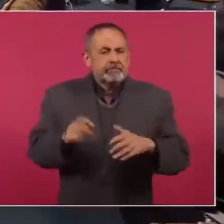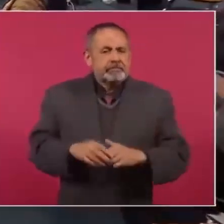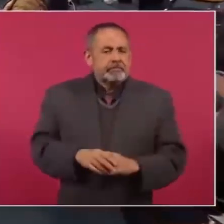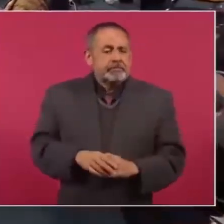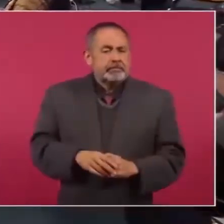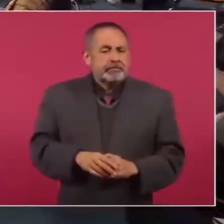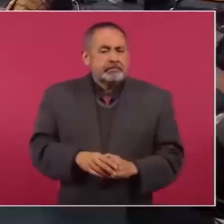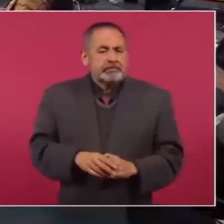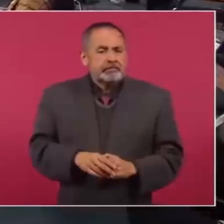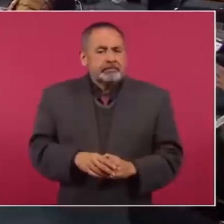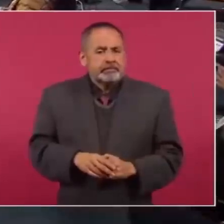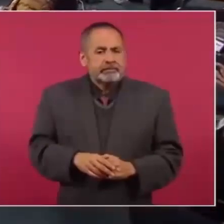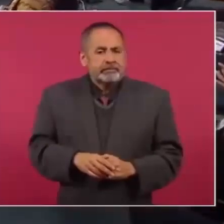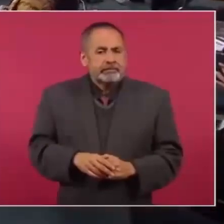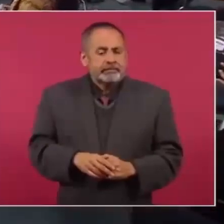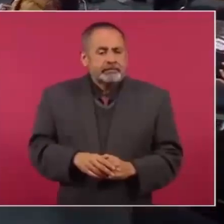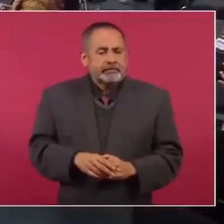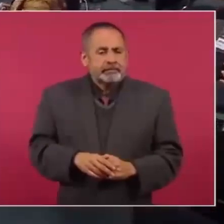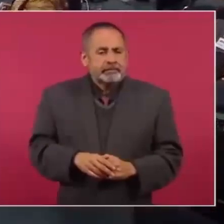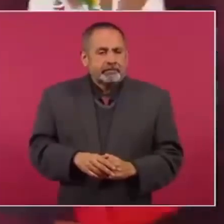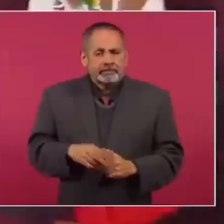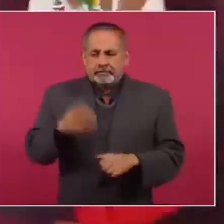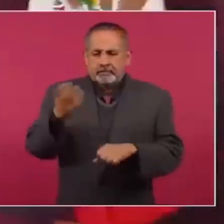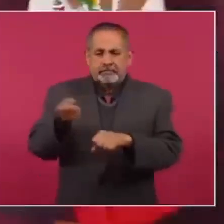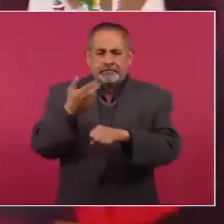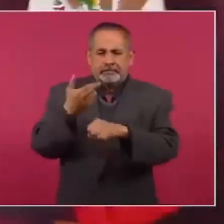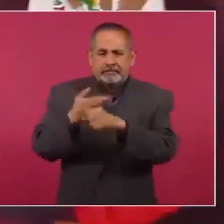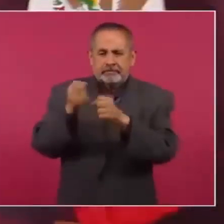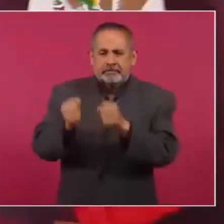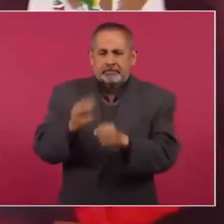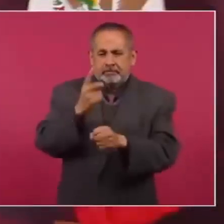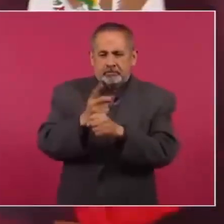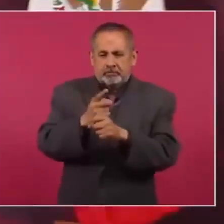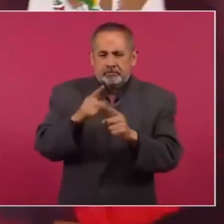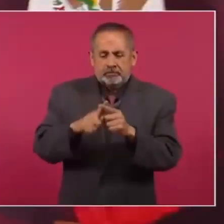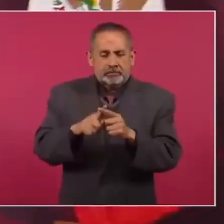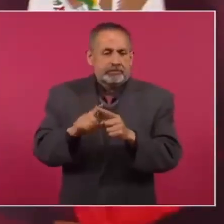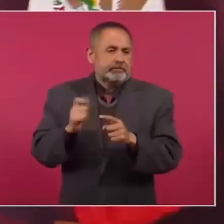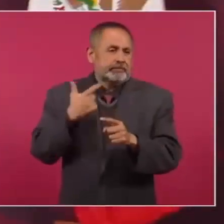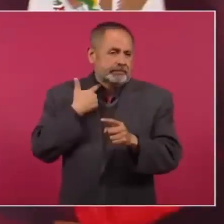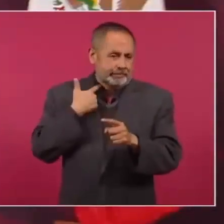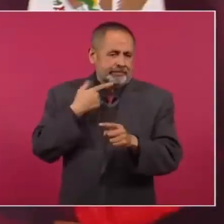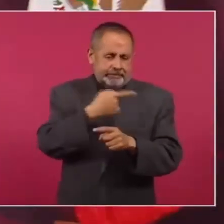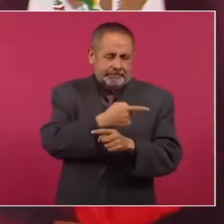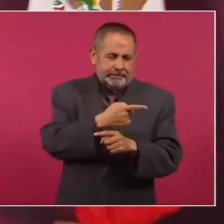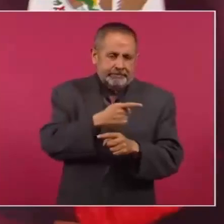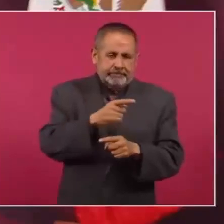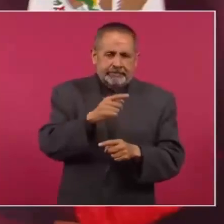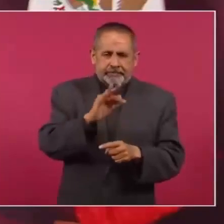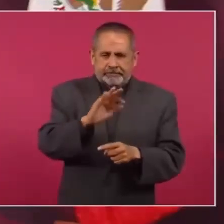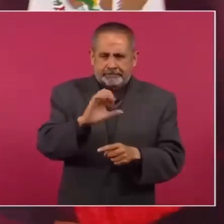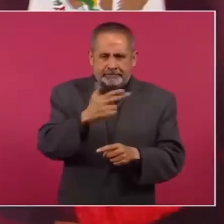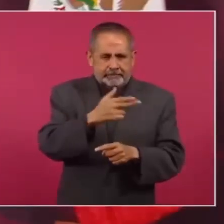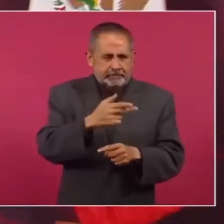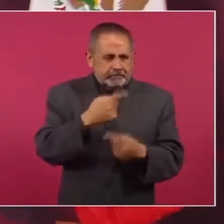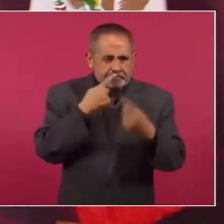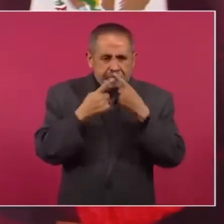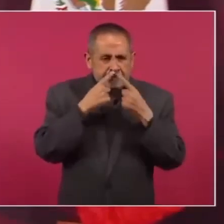de que el secretario de Seguridad Pública de Felipe Calderón estaba